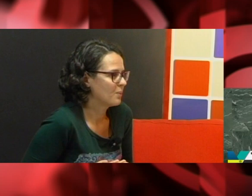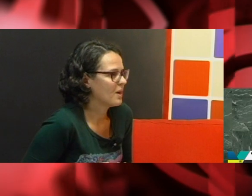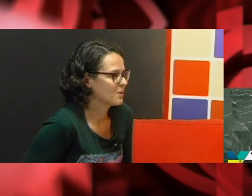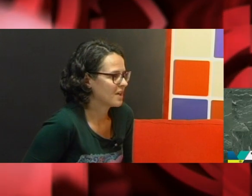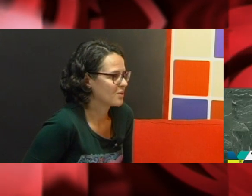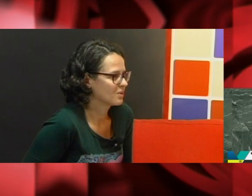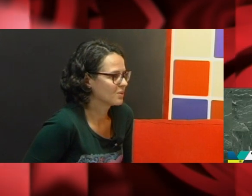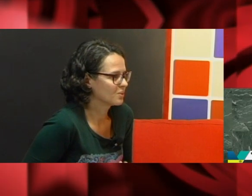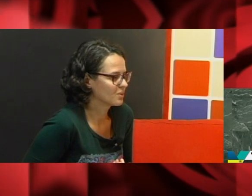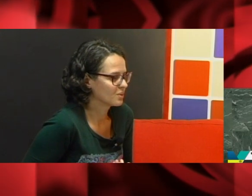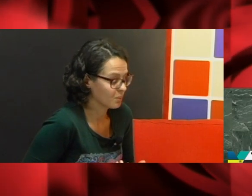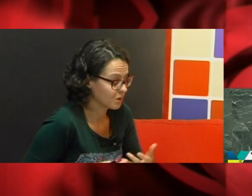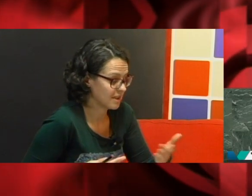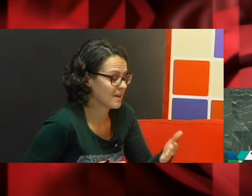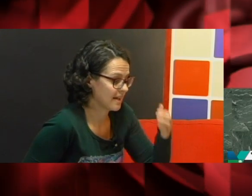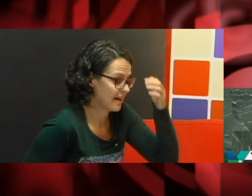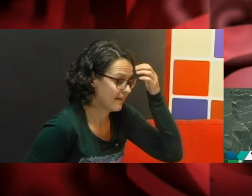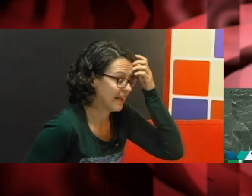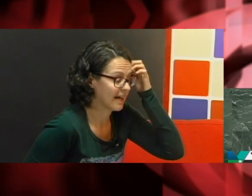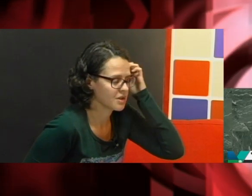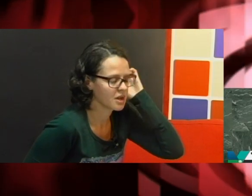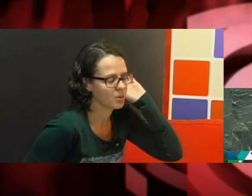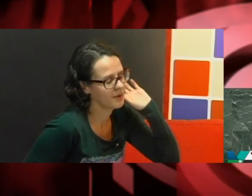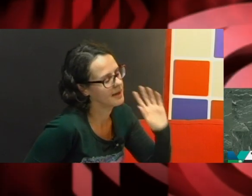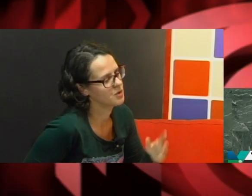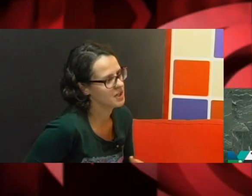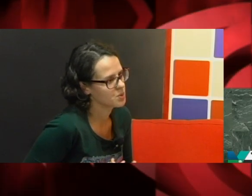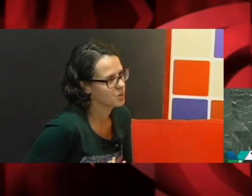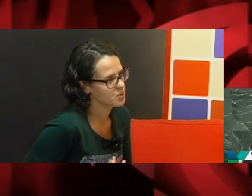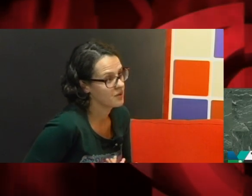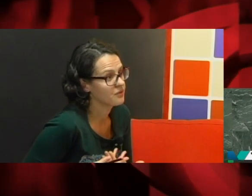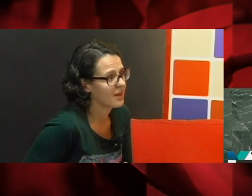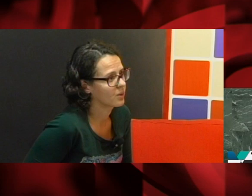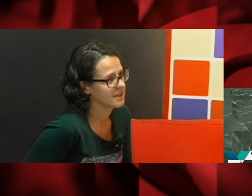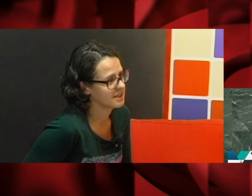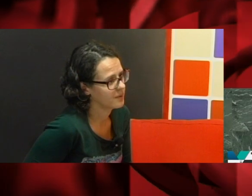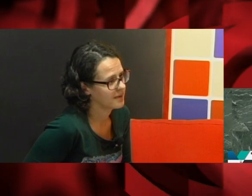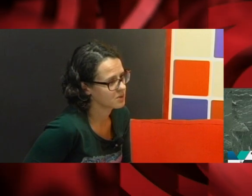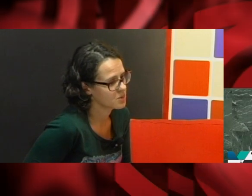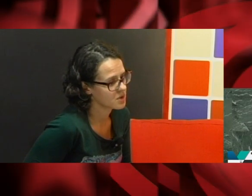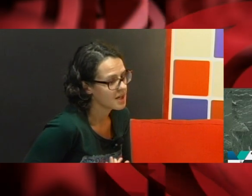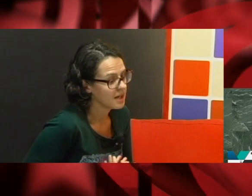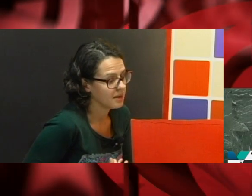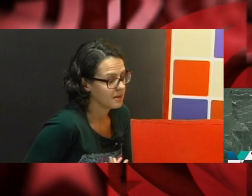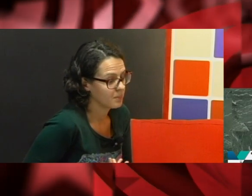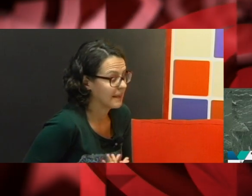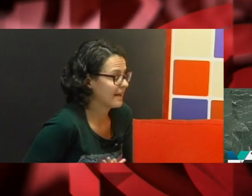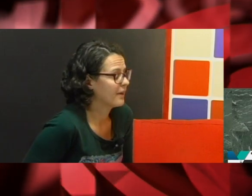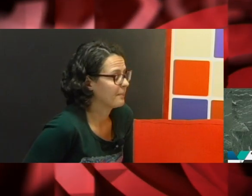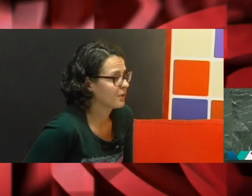unidas volvió a mostrar muchísimas delegaciones volvieron a mostrar su enfado con este tipo de discursos